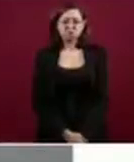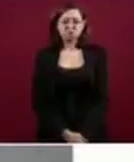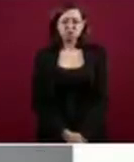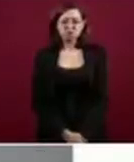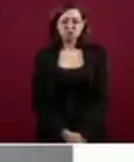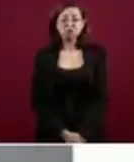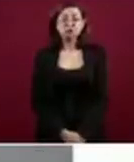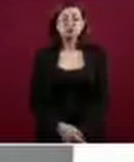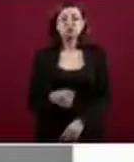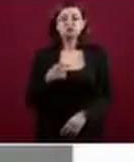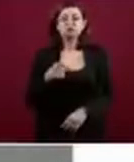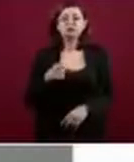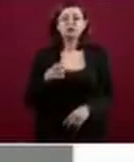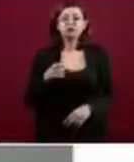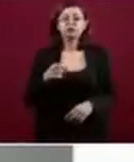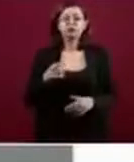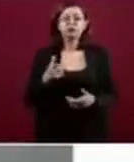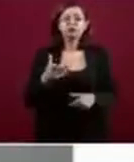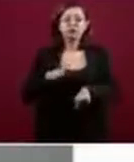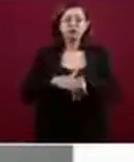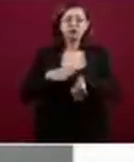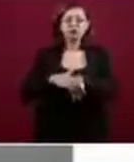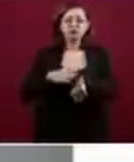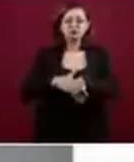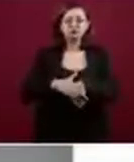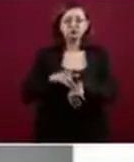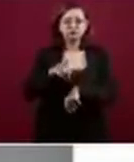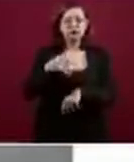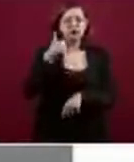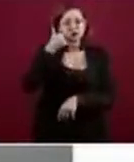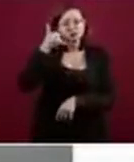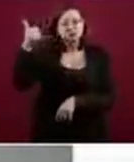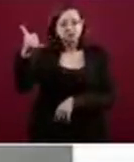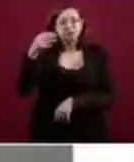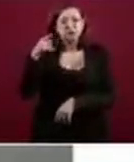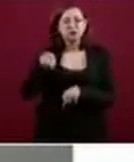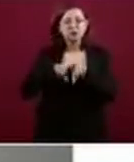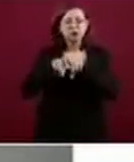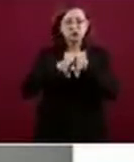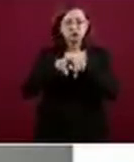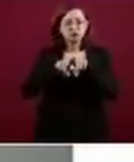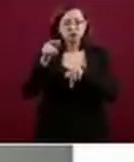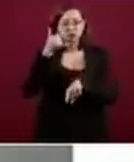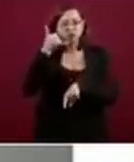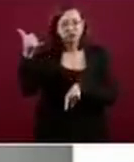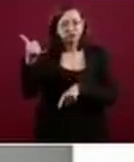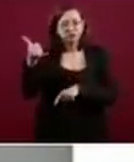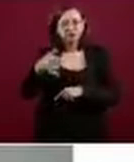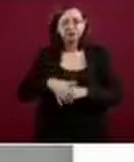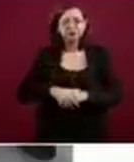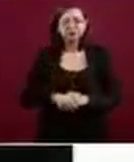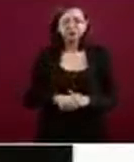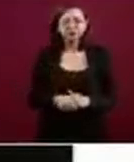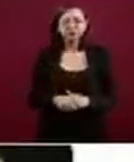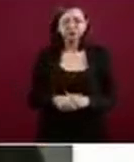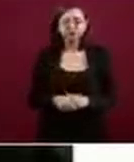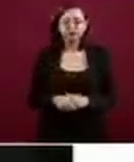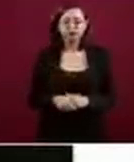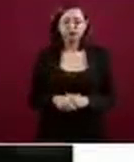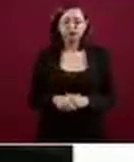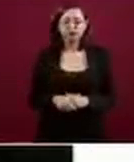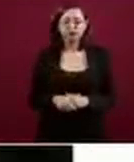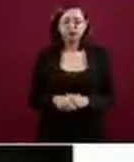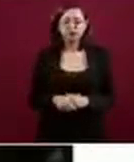Ahí es donde está haciendo la llamada. ¿Cuánto tienes que estar dentro? No tengo. Son mis hijas. Que paren. Diles que paren todo. Ya. Un poquito